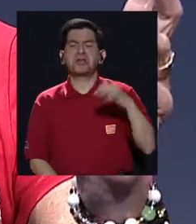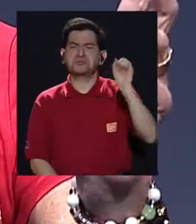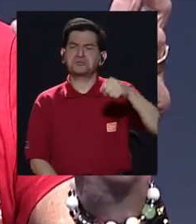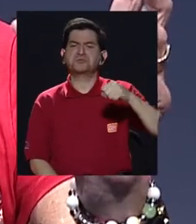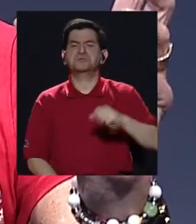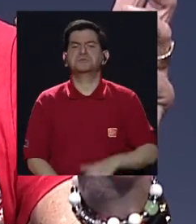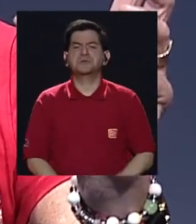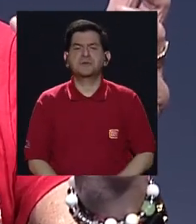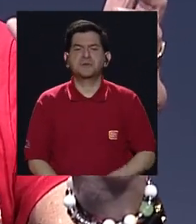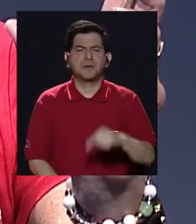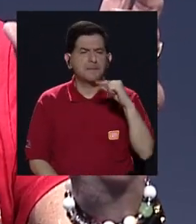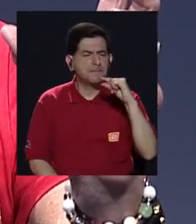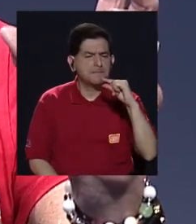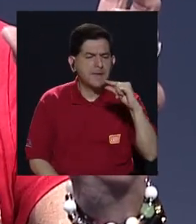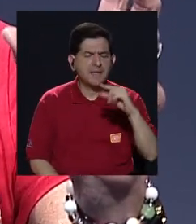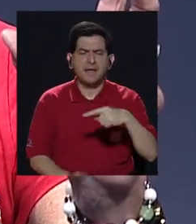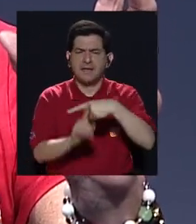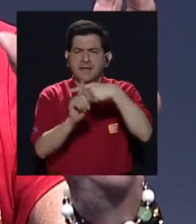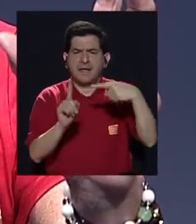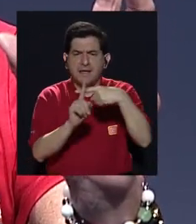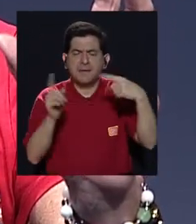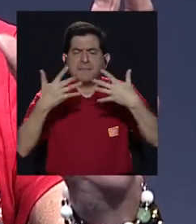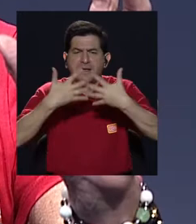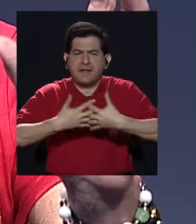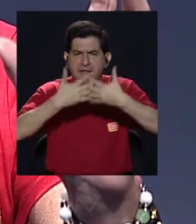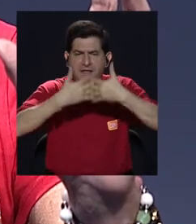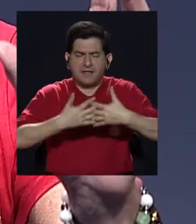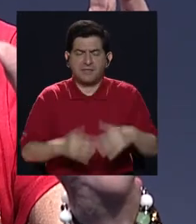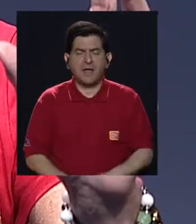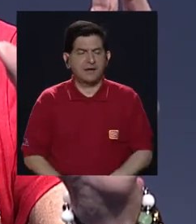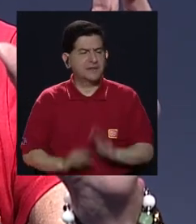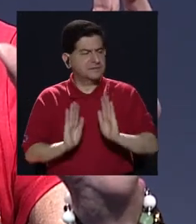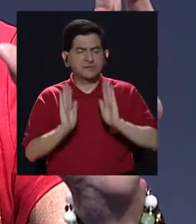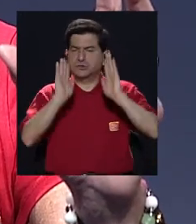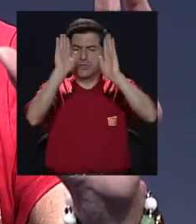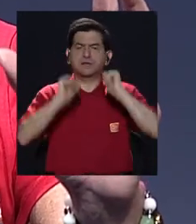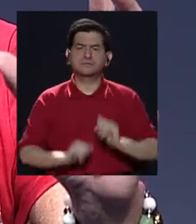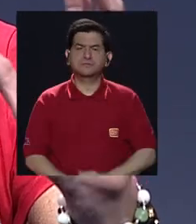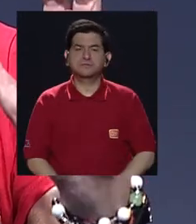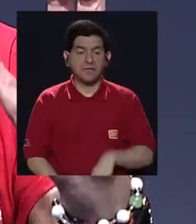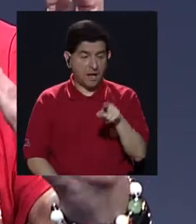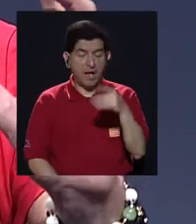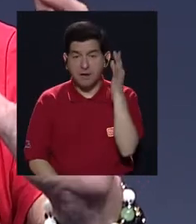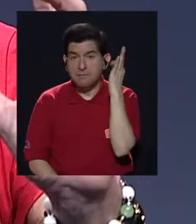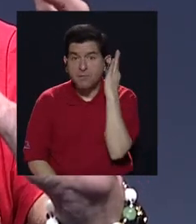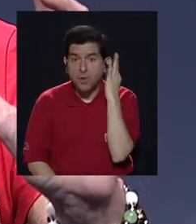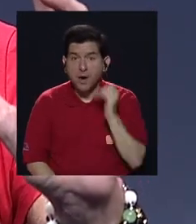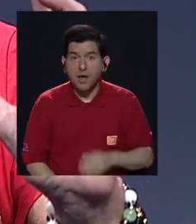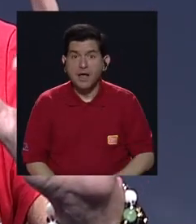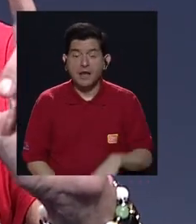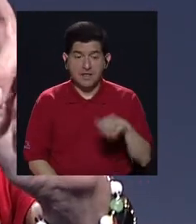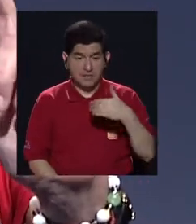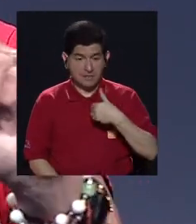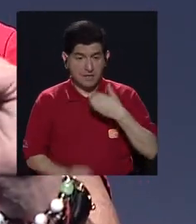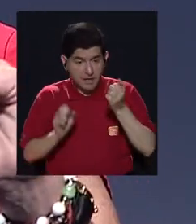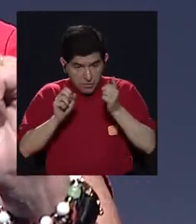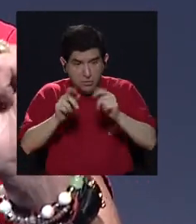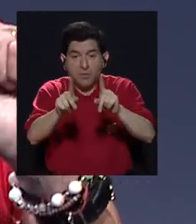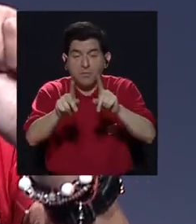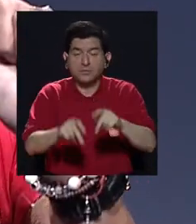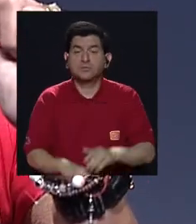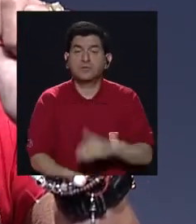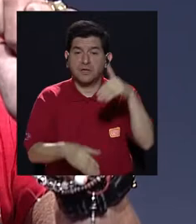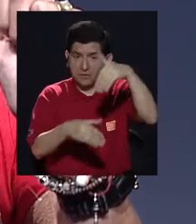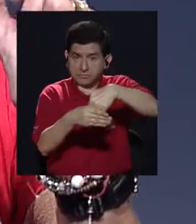de que la pequeña y mediana empresa es una maravilla y ahí es donde las mujeres tenemos más